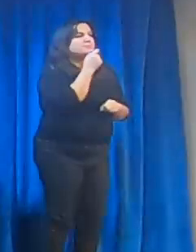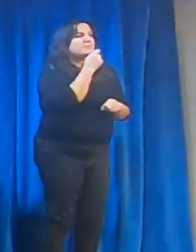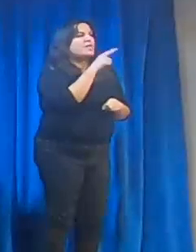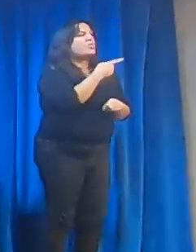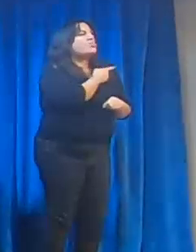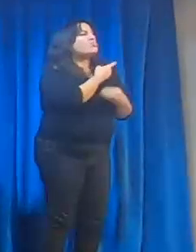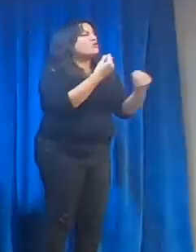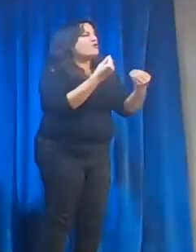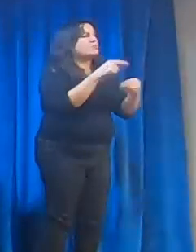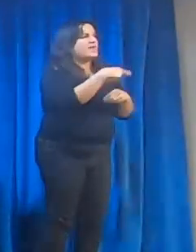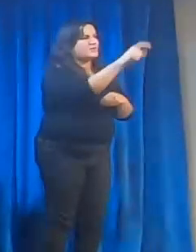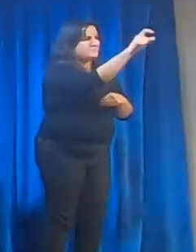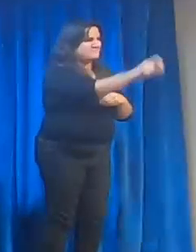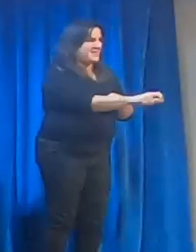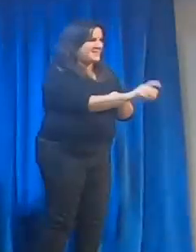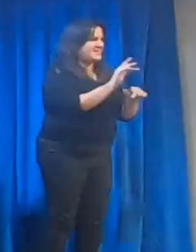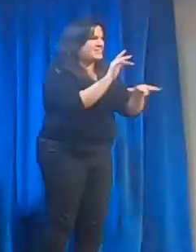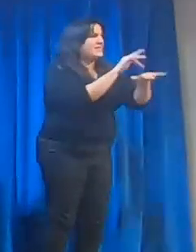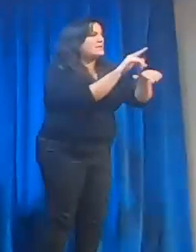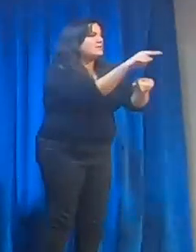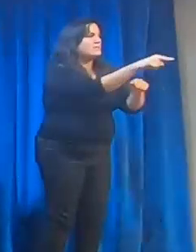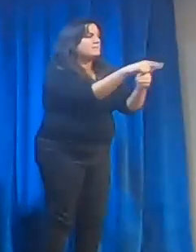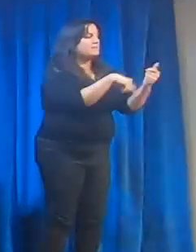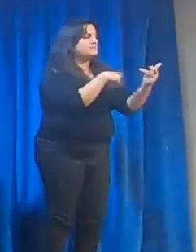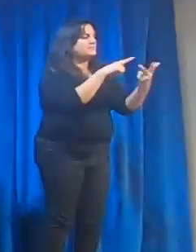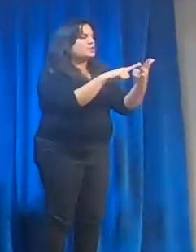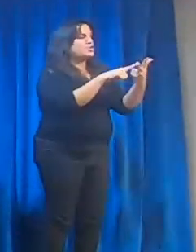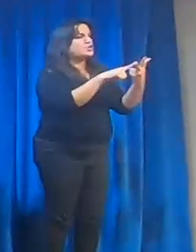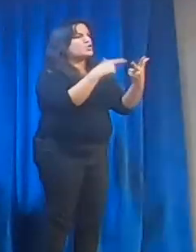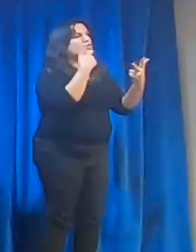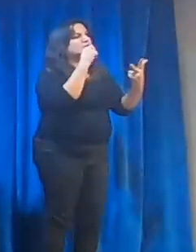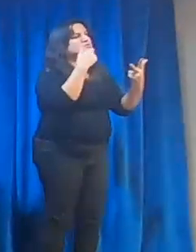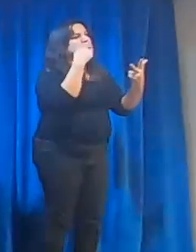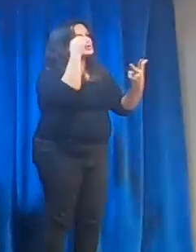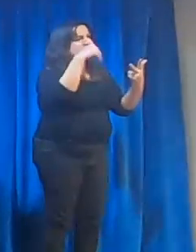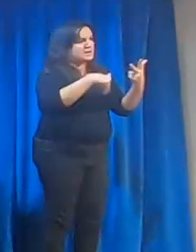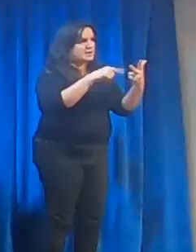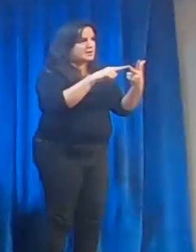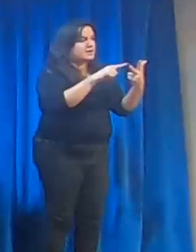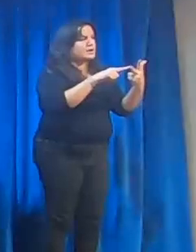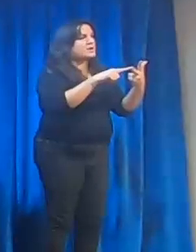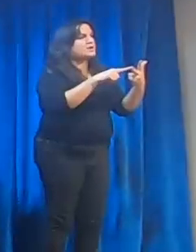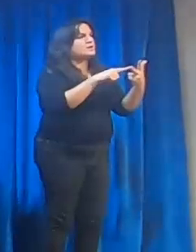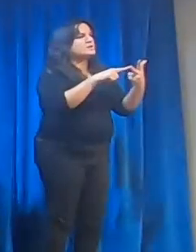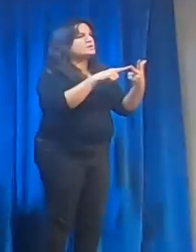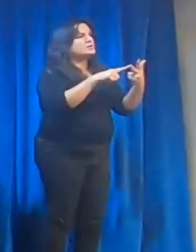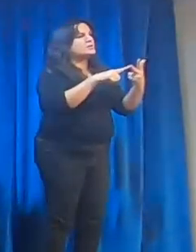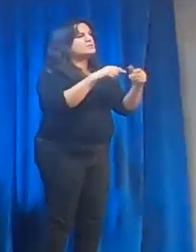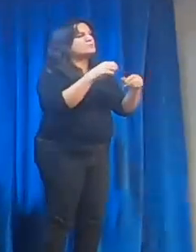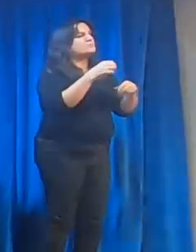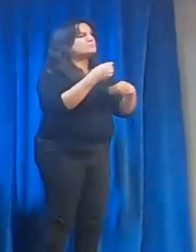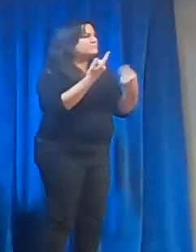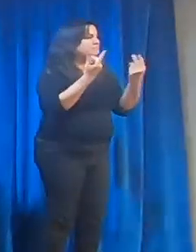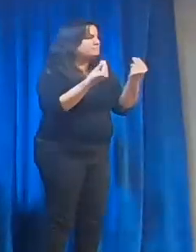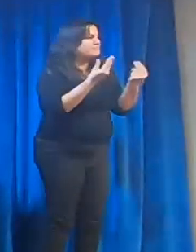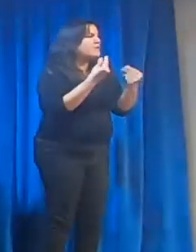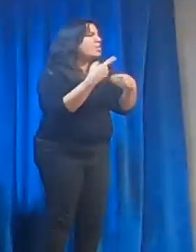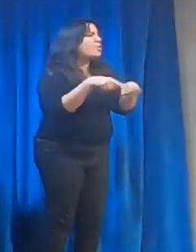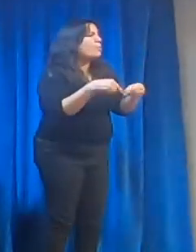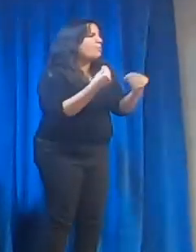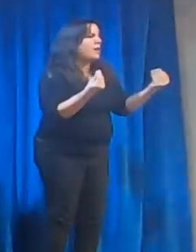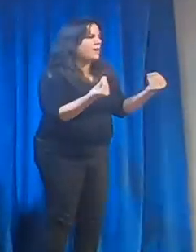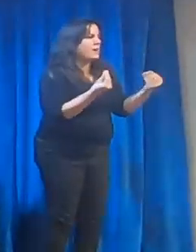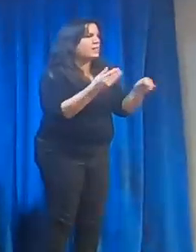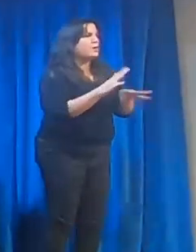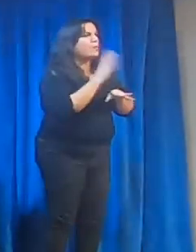otro. Y en los juegos de sostén, debe ser una, digamos, elevación quizás, donde nunca